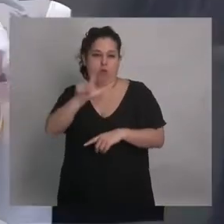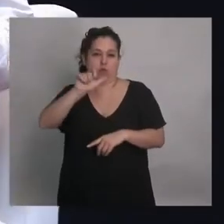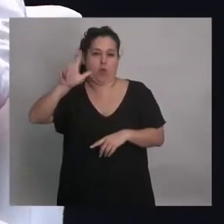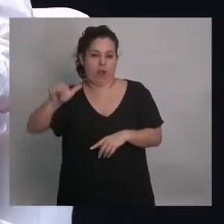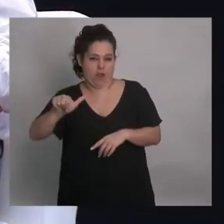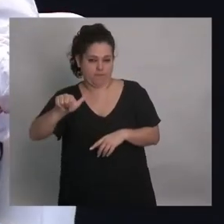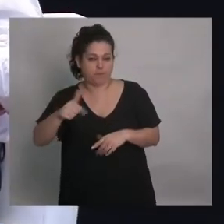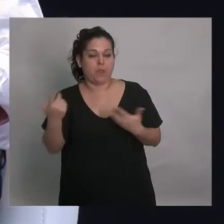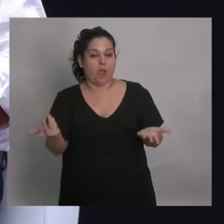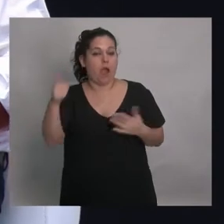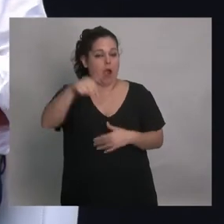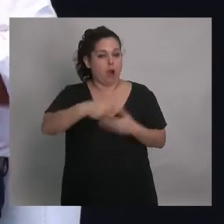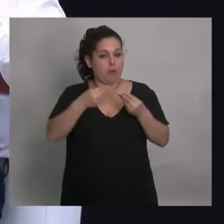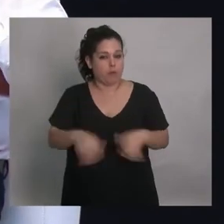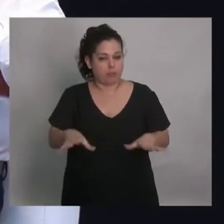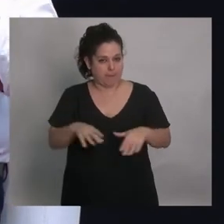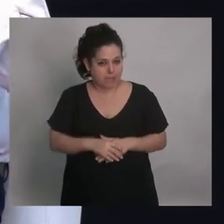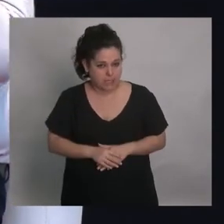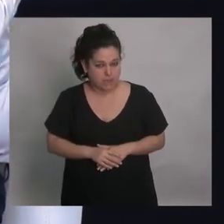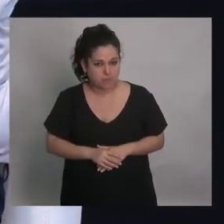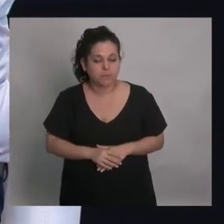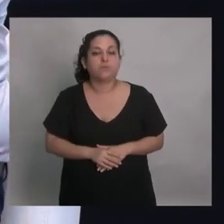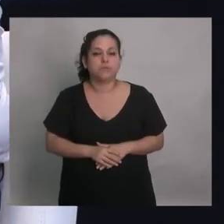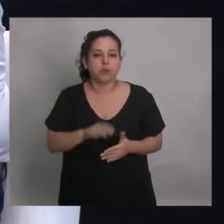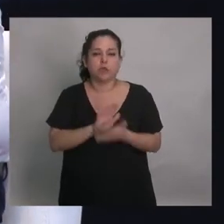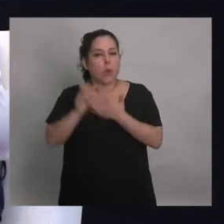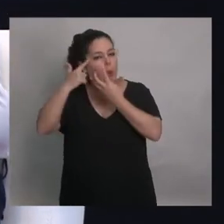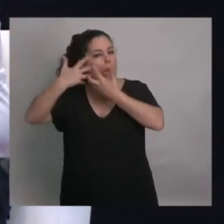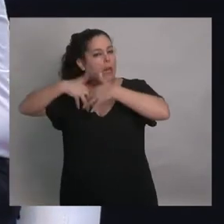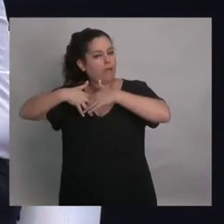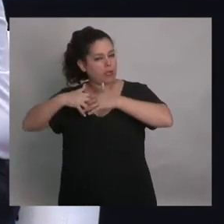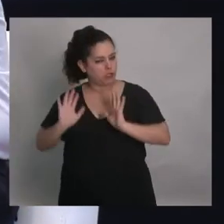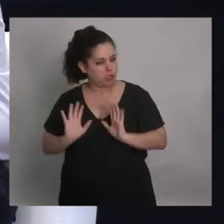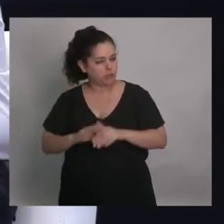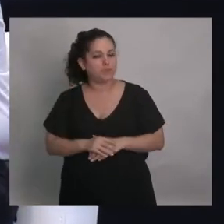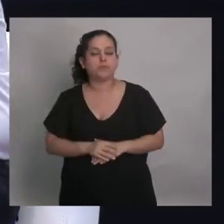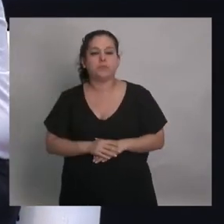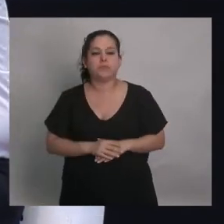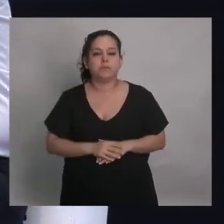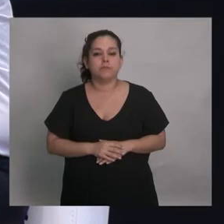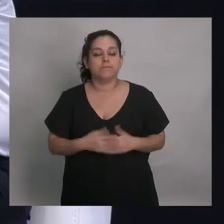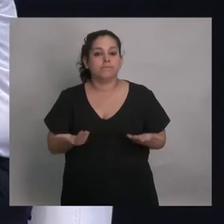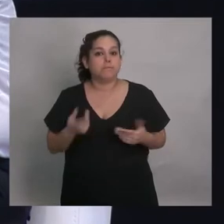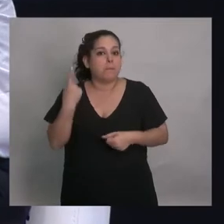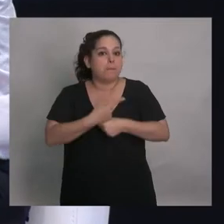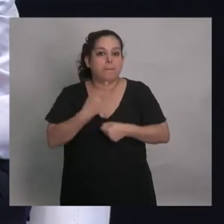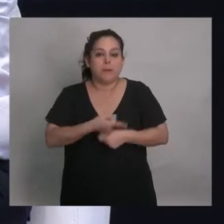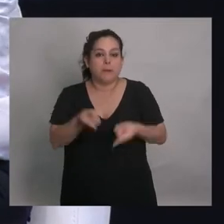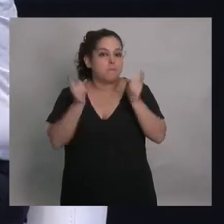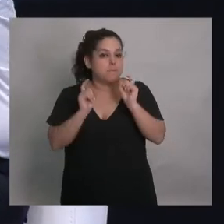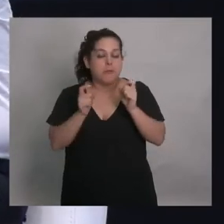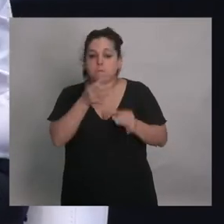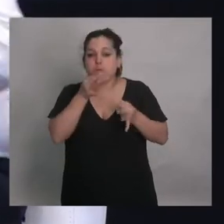empezar la reflexión y quisiera lo prefiero como quiera